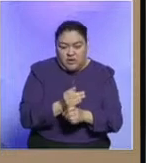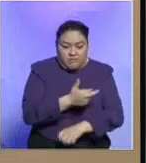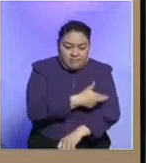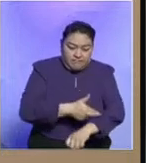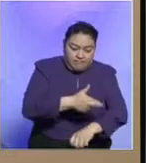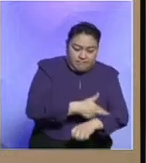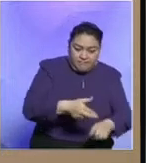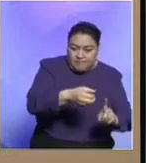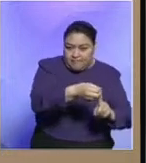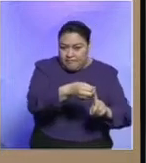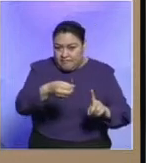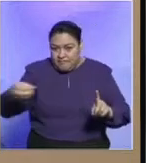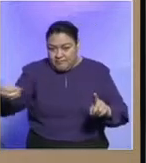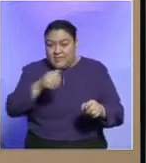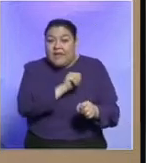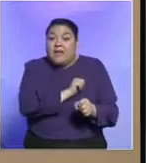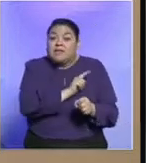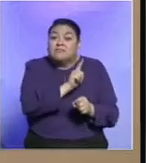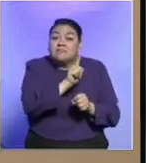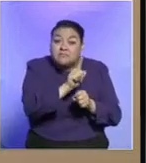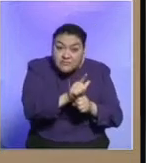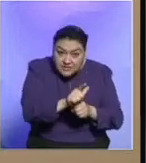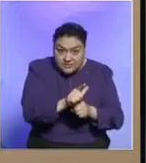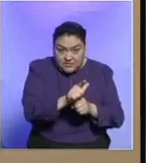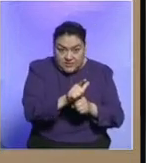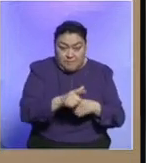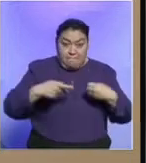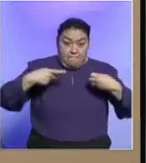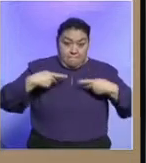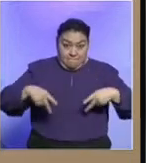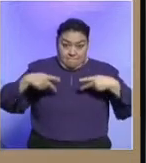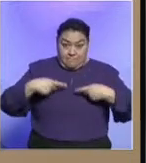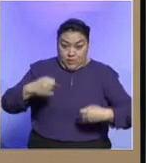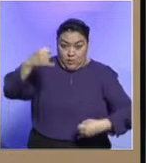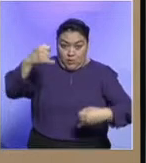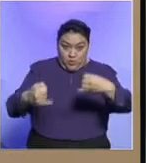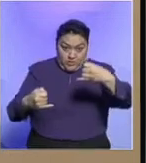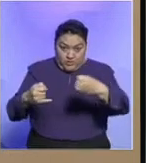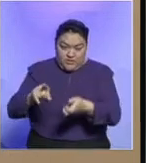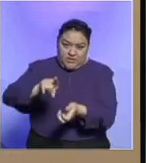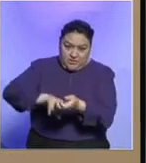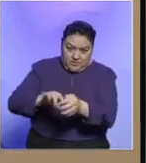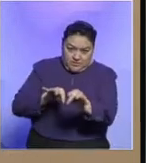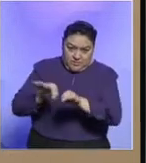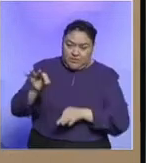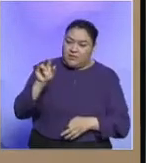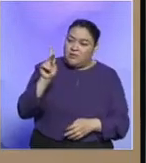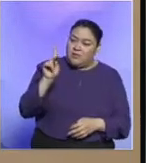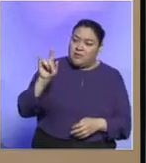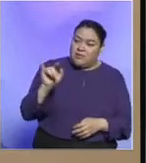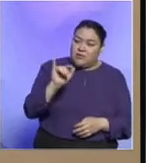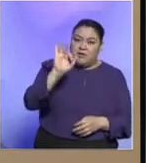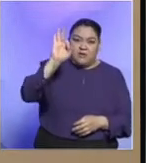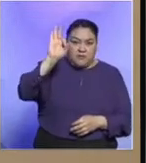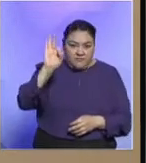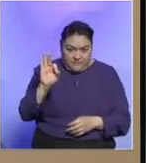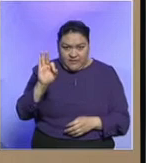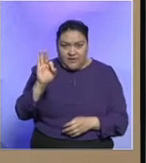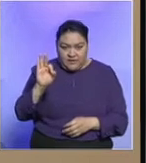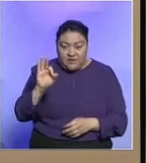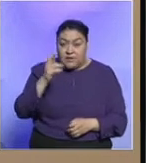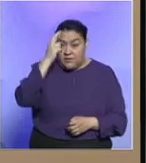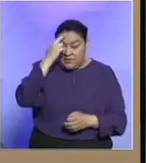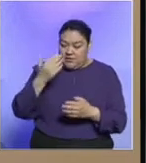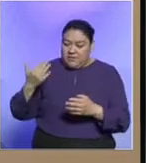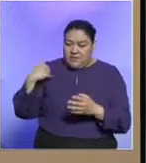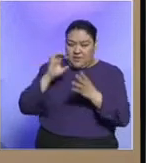proceso electoral extraordinario de personas juzgadoras del Poder Judicial de la Federación, que según las